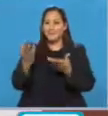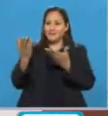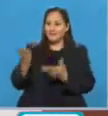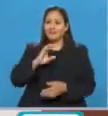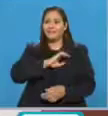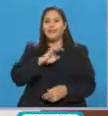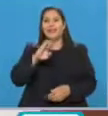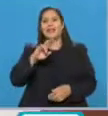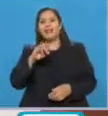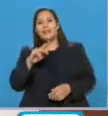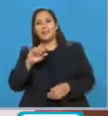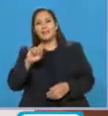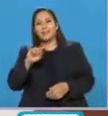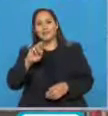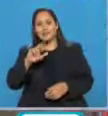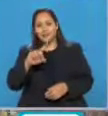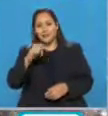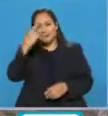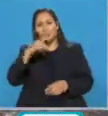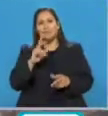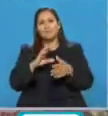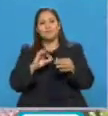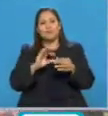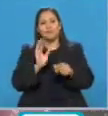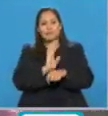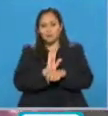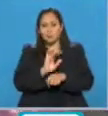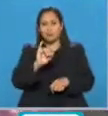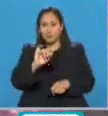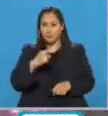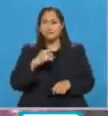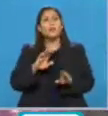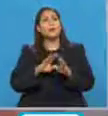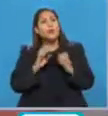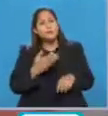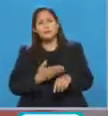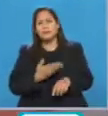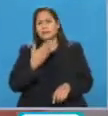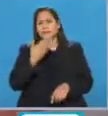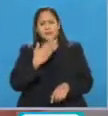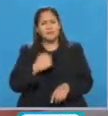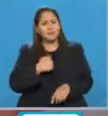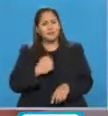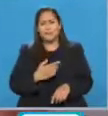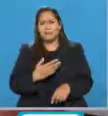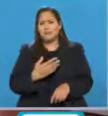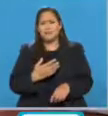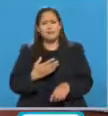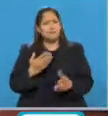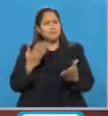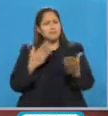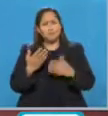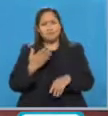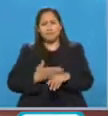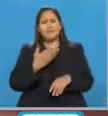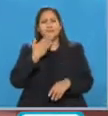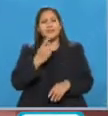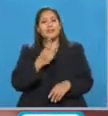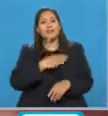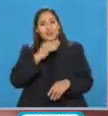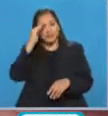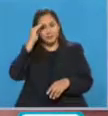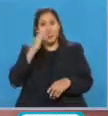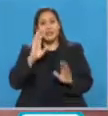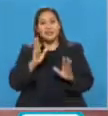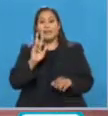nuestro querido Eric Estrada para hablar de cine. ¿Cómo estás? Vamos a hablar de cine. Yo muy bien. ¿Cómo le va? Me va muy bien, me va muy bien. Qué bueno, Eso. señor. Qué bueno que es viernes,